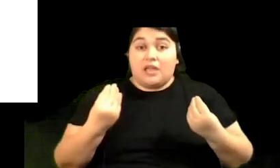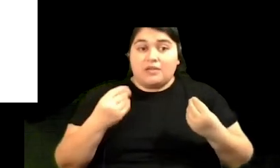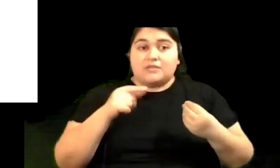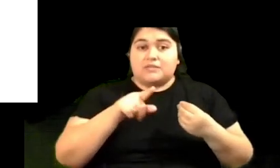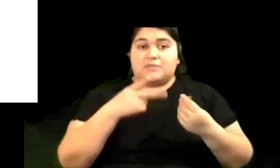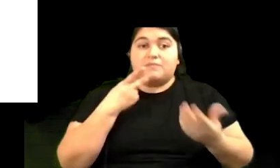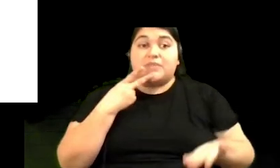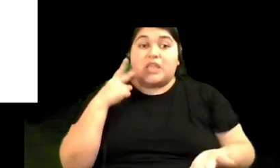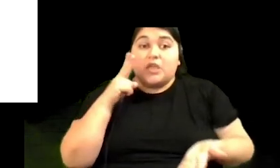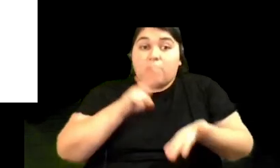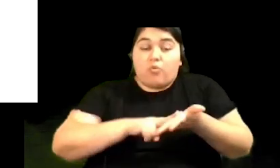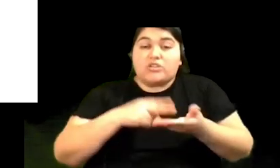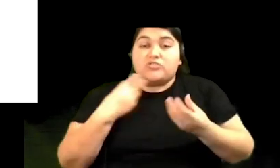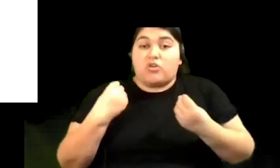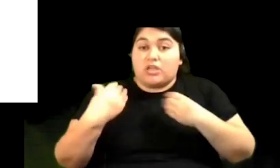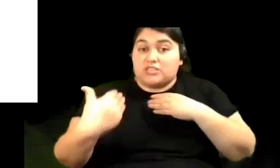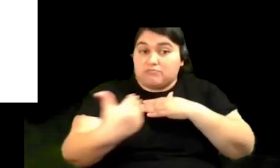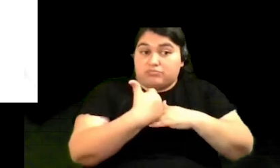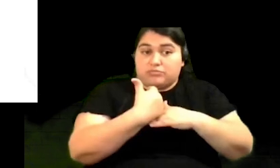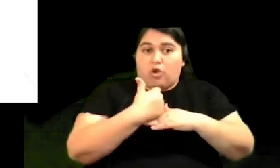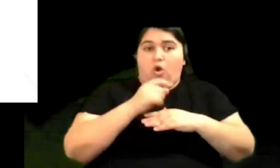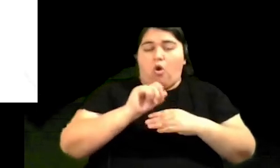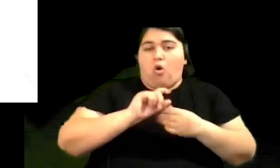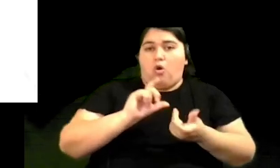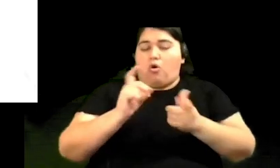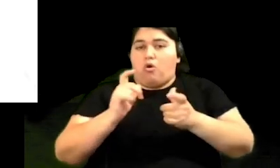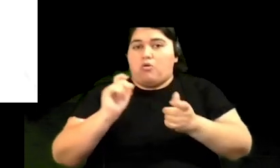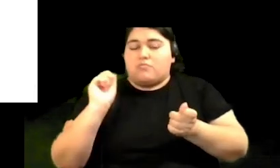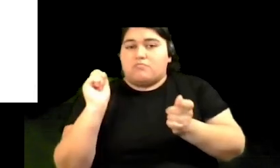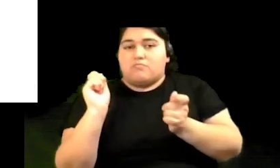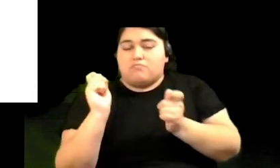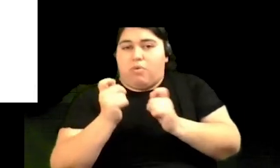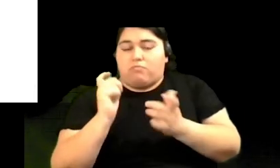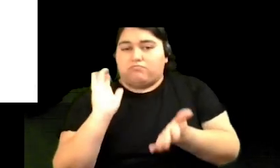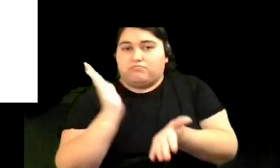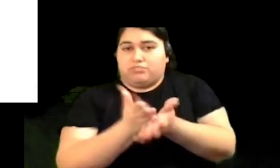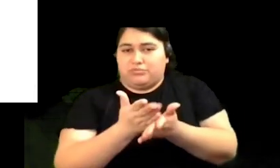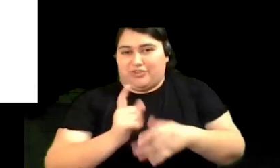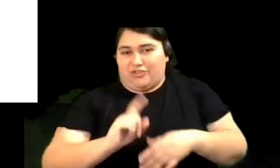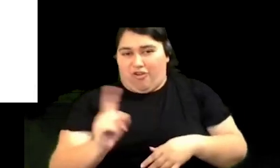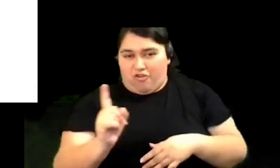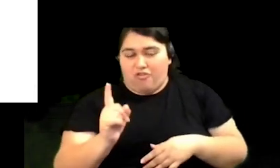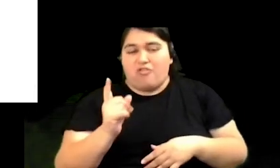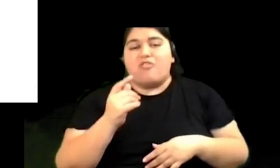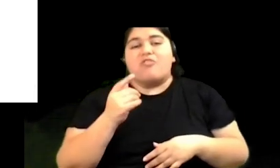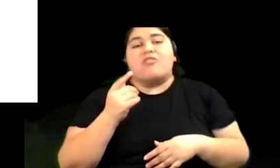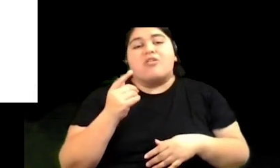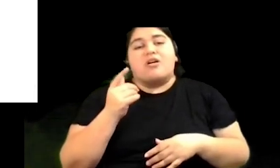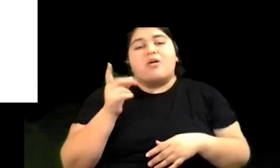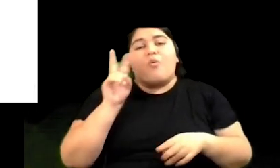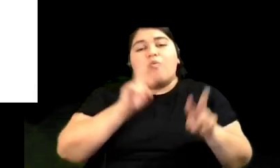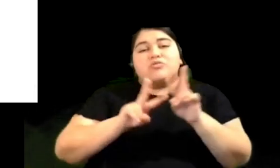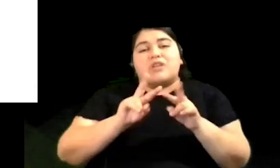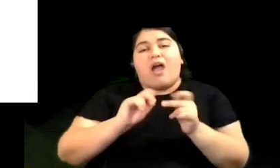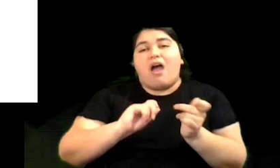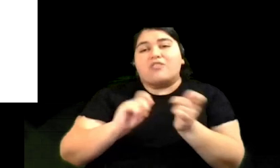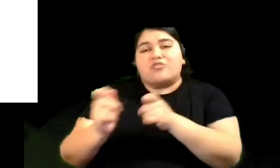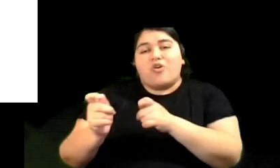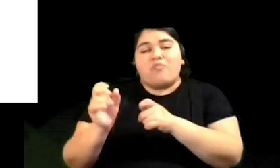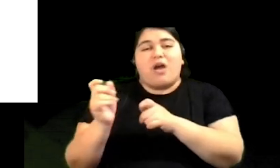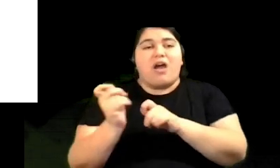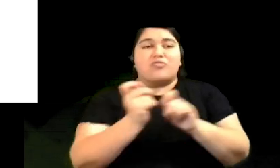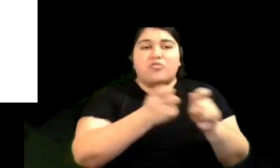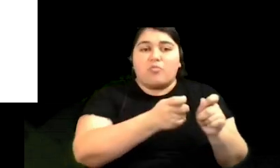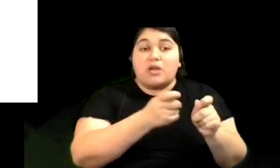de carácter regresivo. Hay que ver, por ejemplo, si tiene algún tipo de sustituto, que sería lo ideal, porque si no